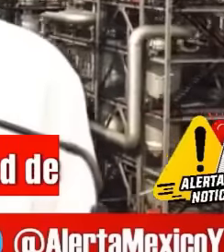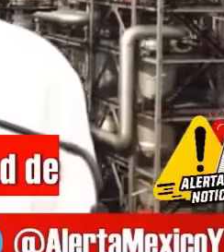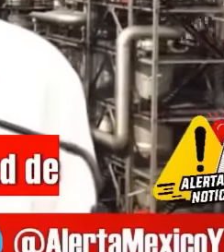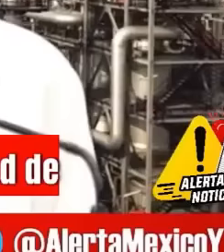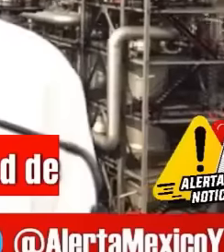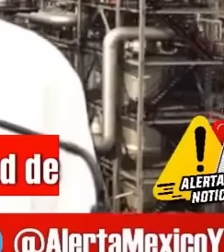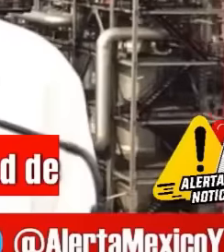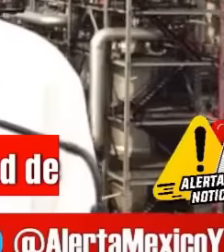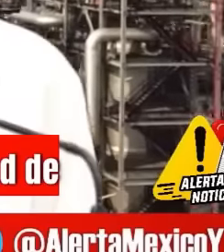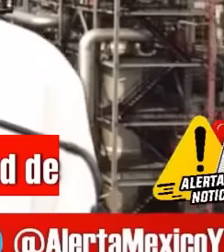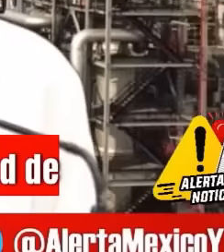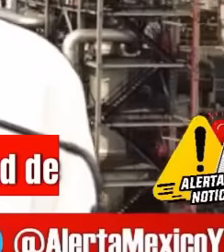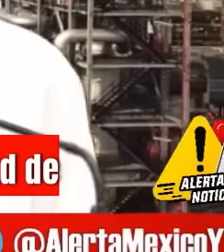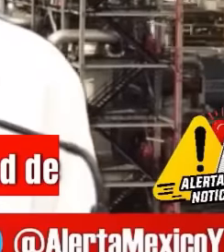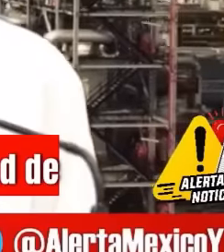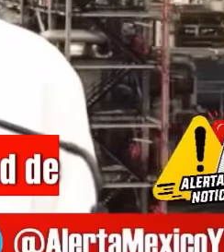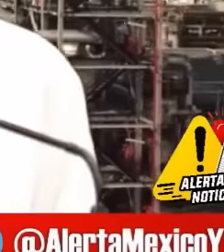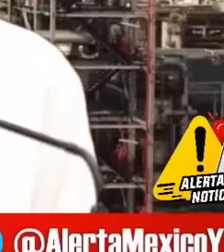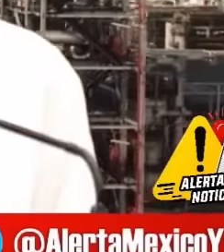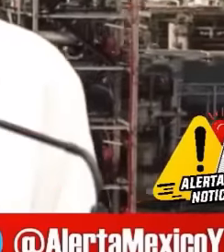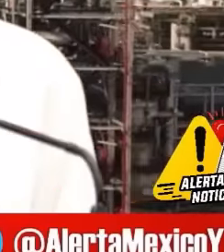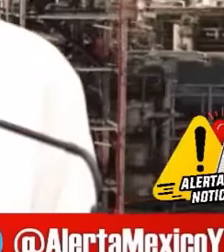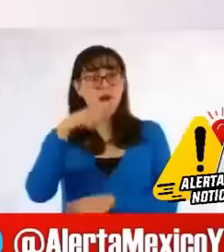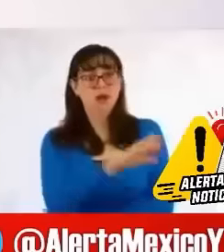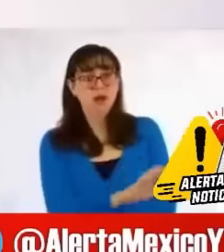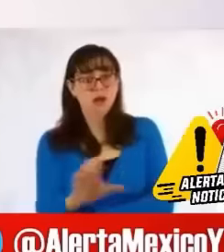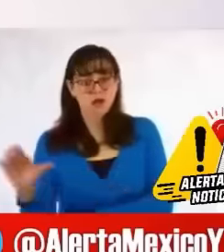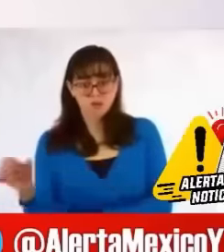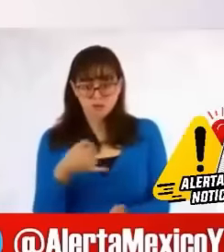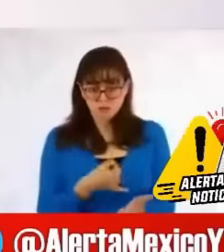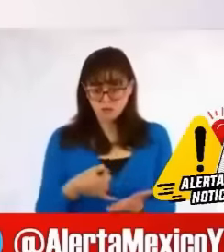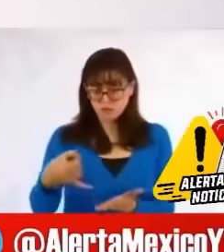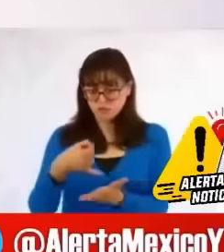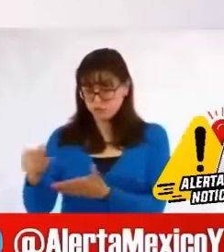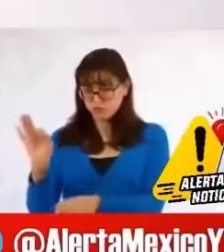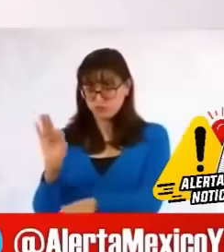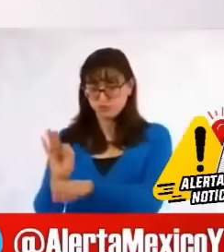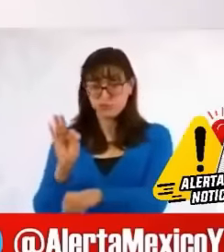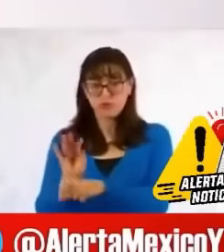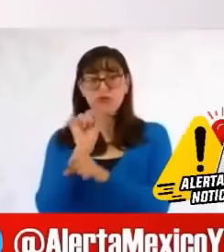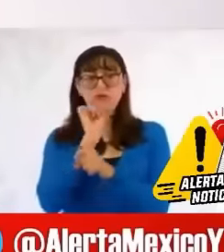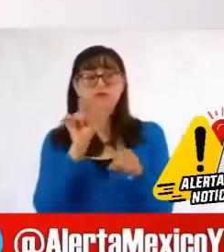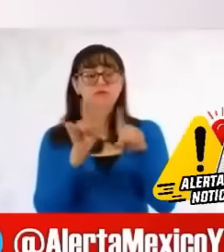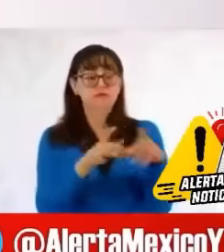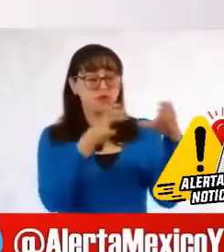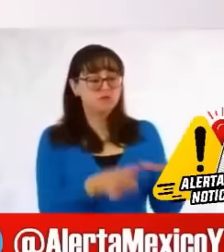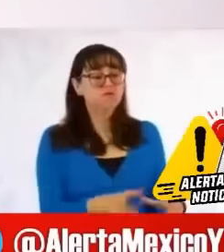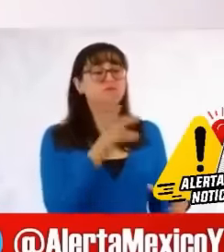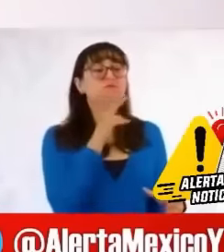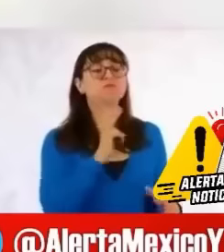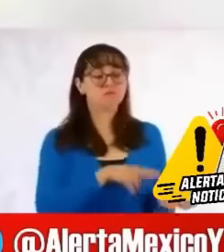en diésel, aumentando así su capacidad de almacenamiento. Vamos a consolidar la refinación de petróleo para lograr